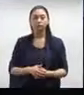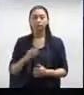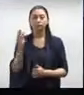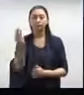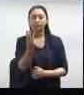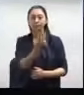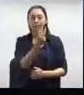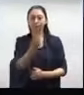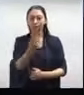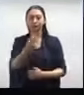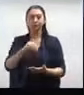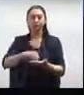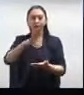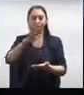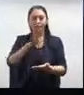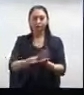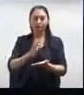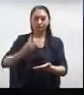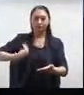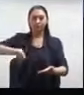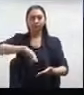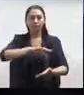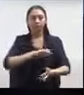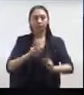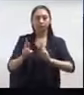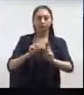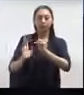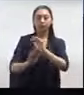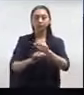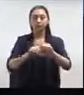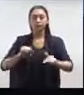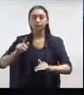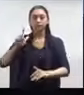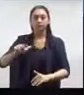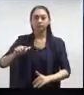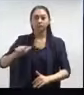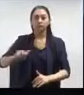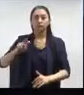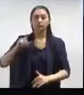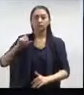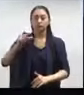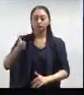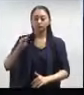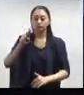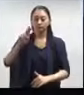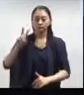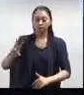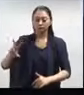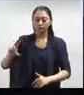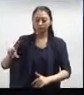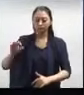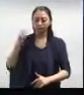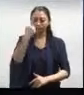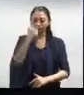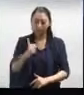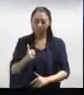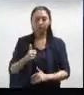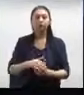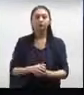Tercero, interpelación al ministro de Relaciones Exteriores, licenciado Carlos Ramiro Martínez